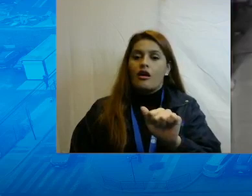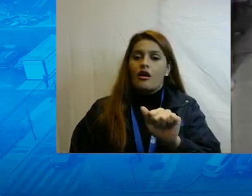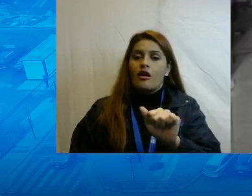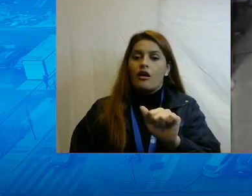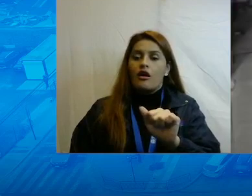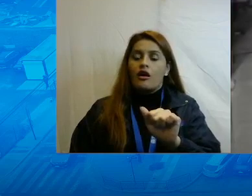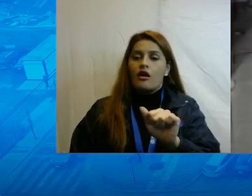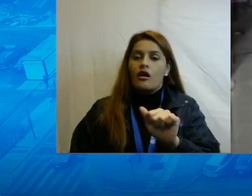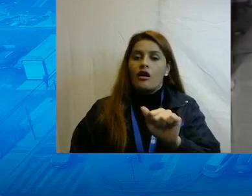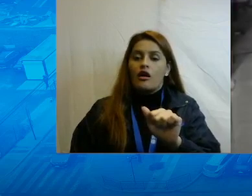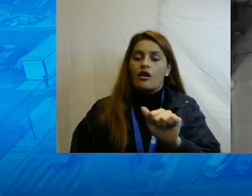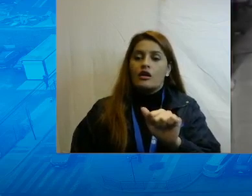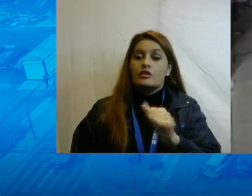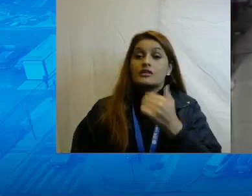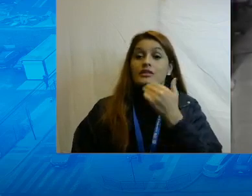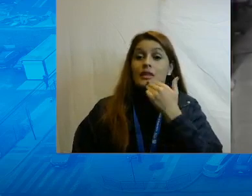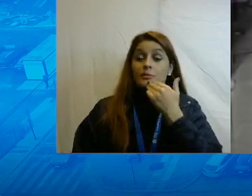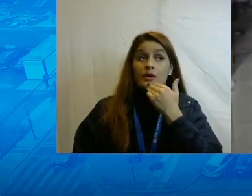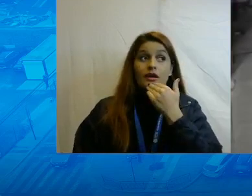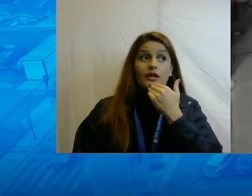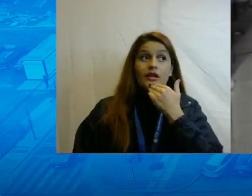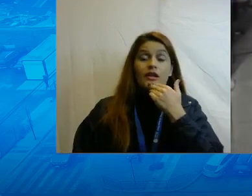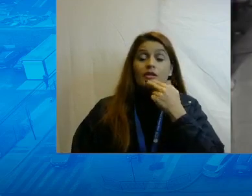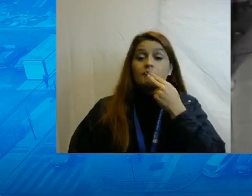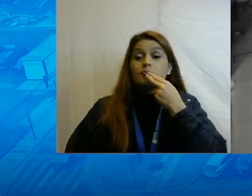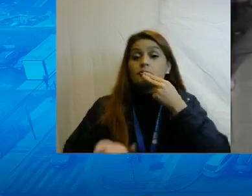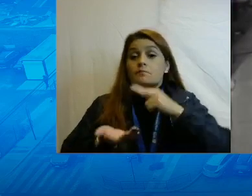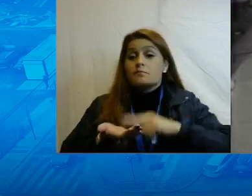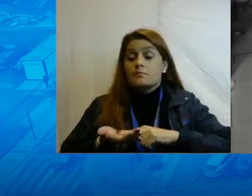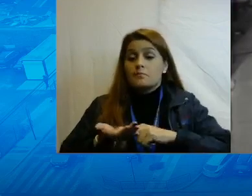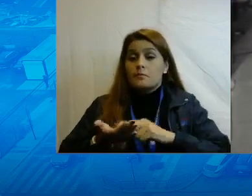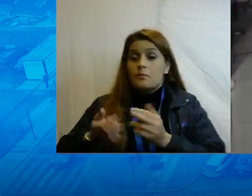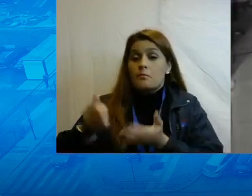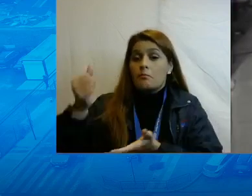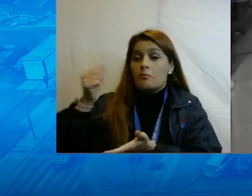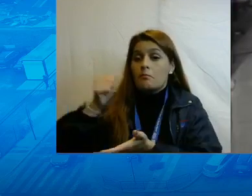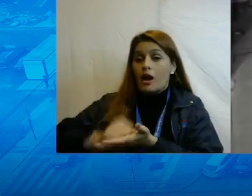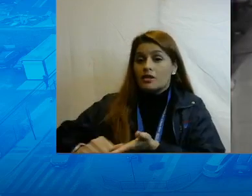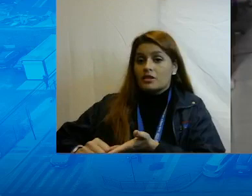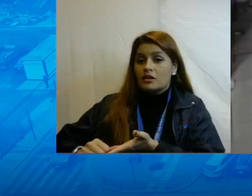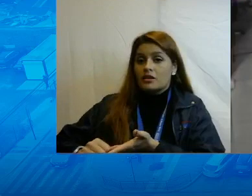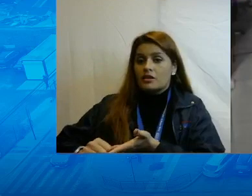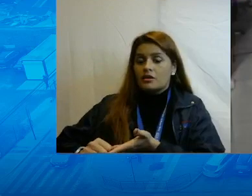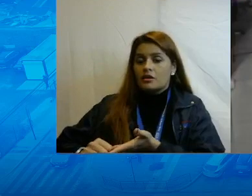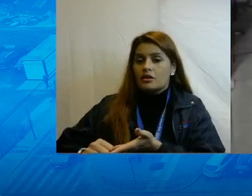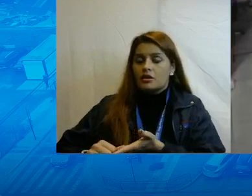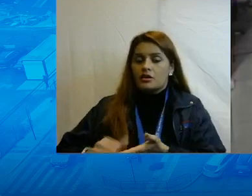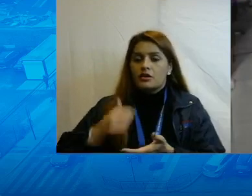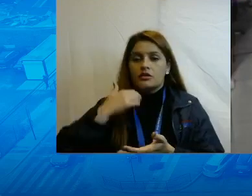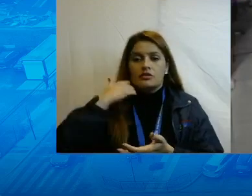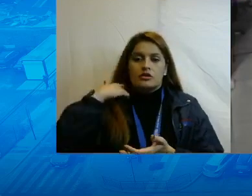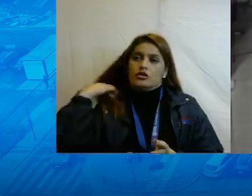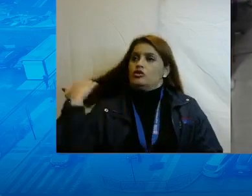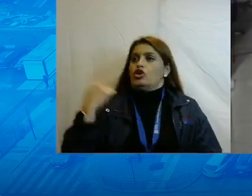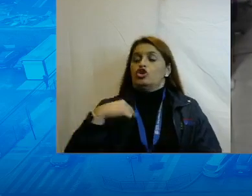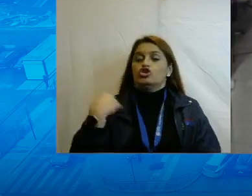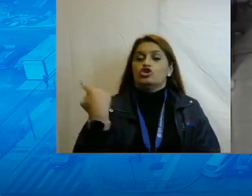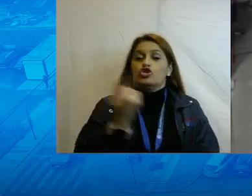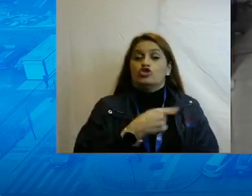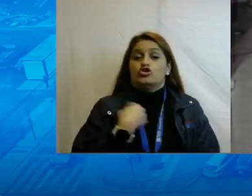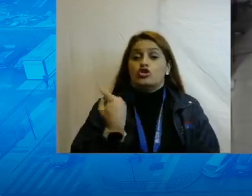Y el de la oficina de partes. No me parece que se deje entrever de que nosotros